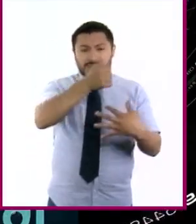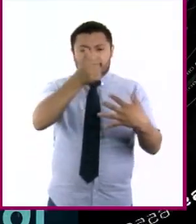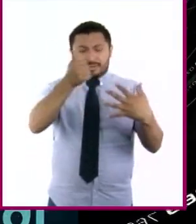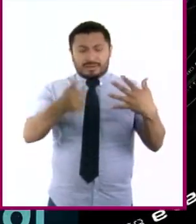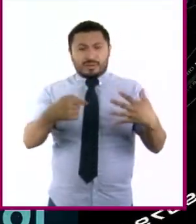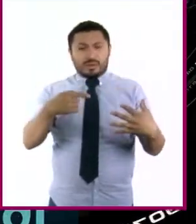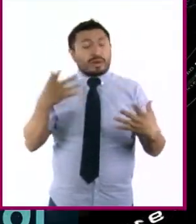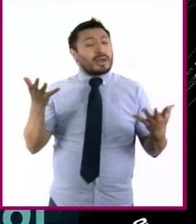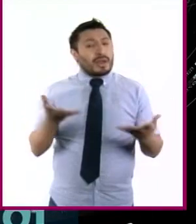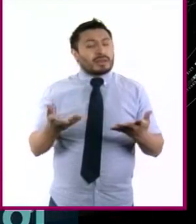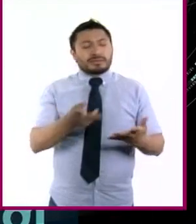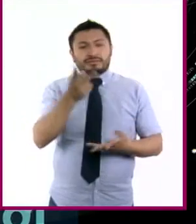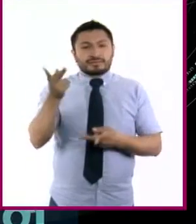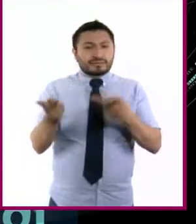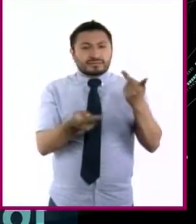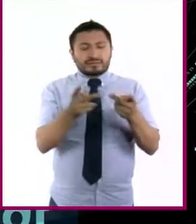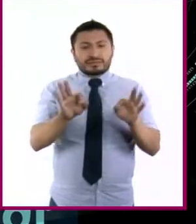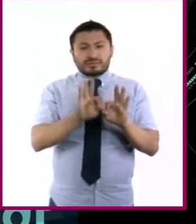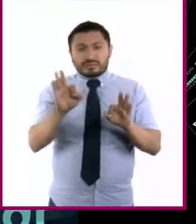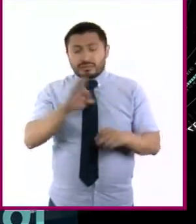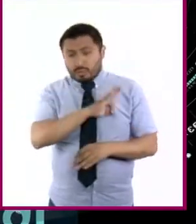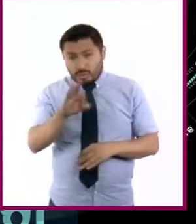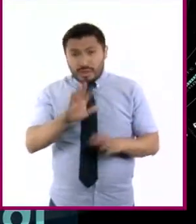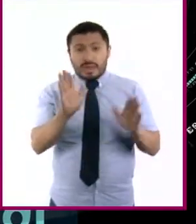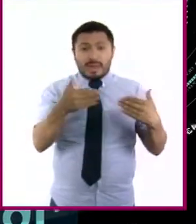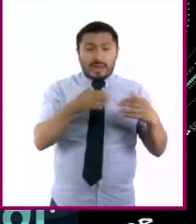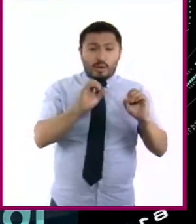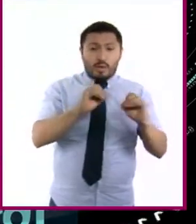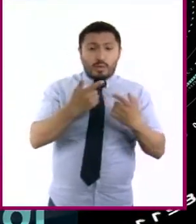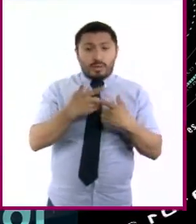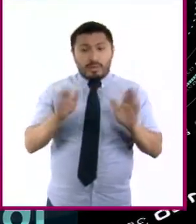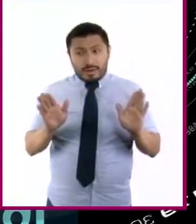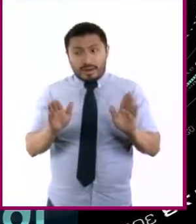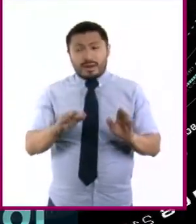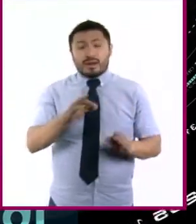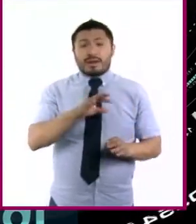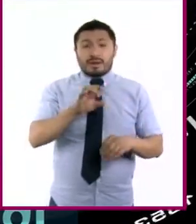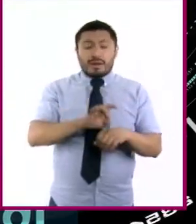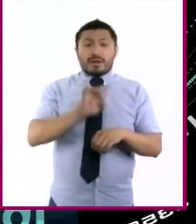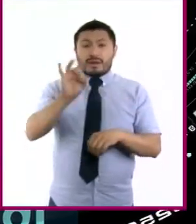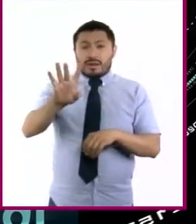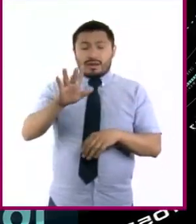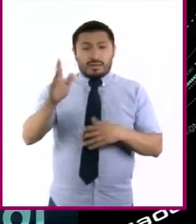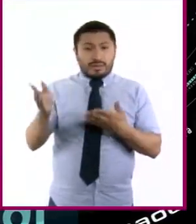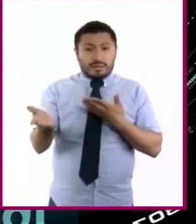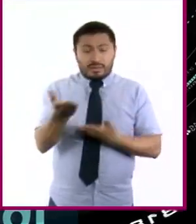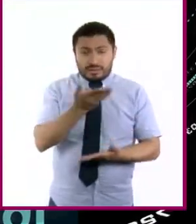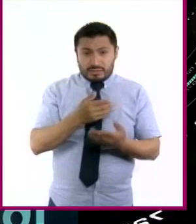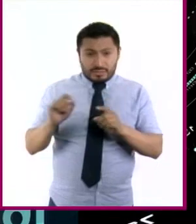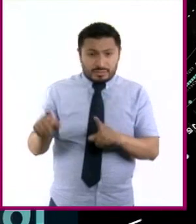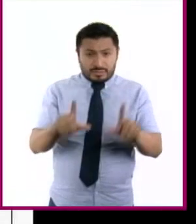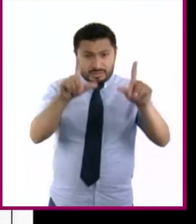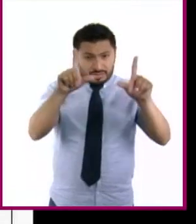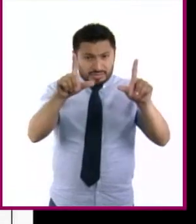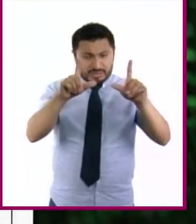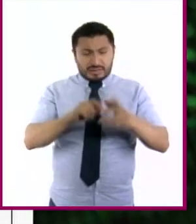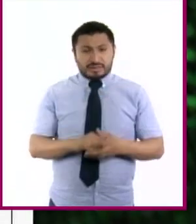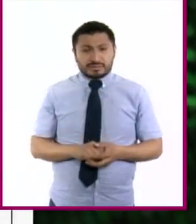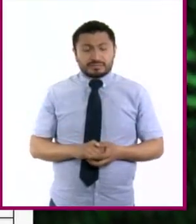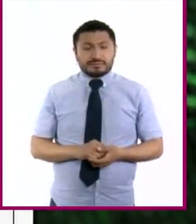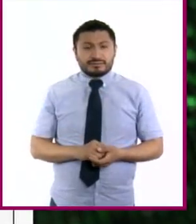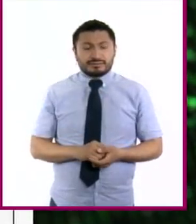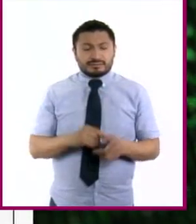ya sea de carácter cerrado o abierto. Voy a compartir el documento otra vez para que puedas seguir la